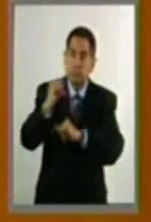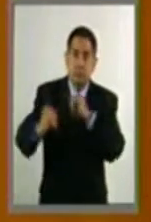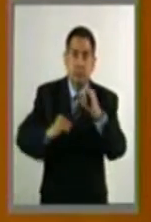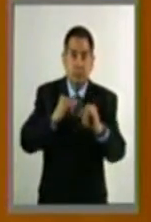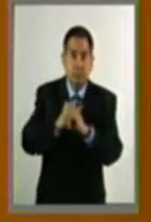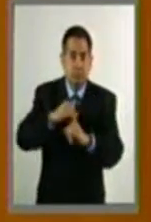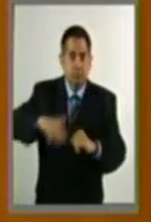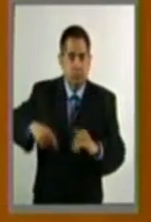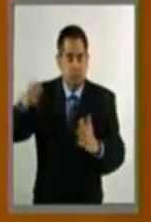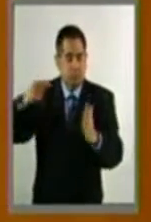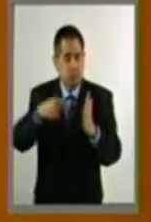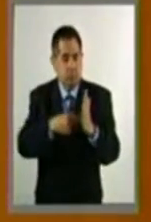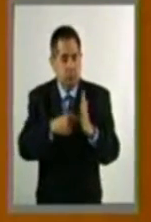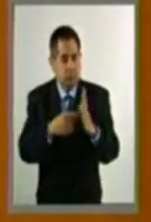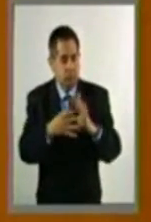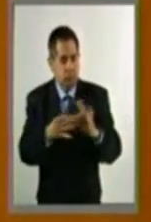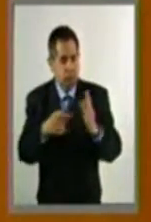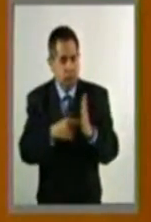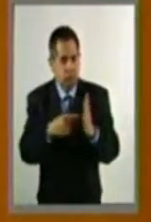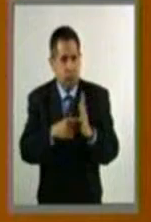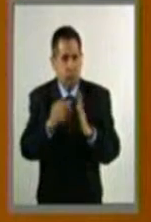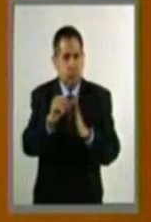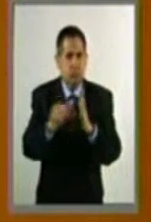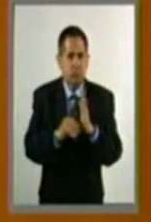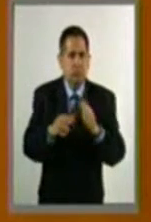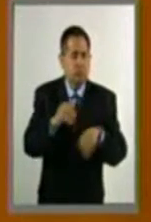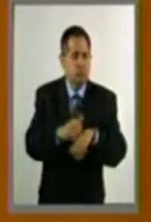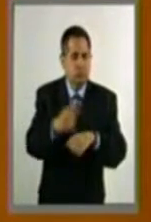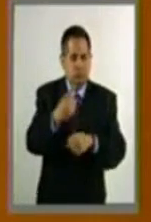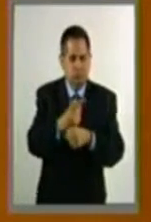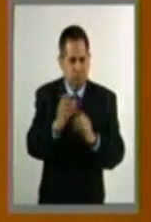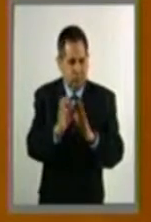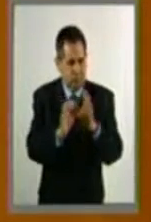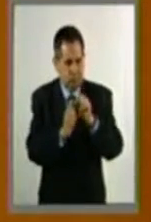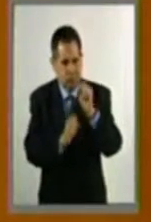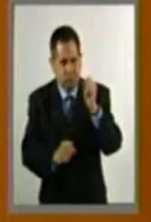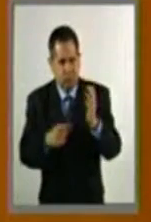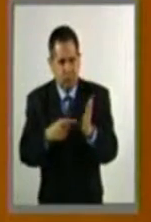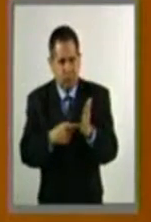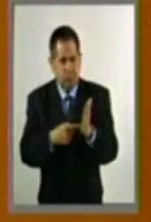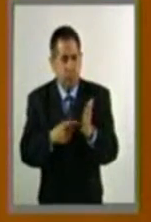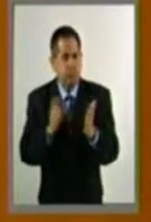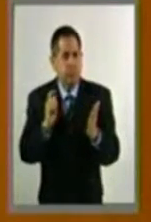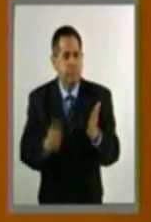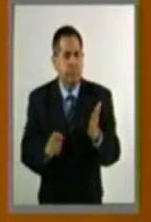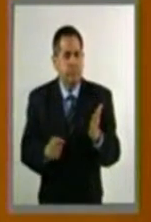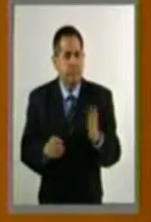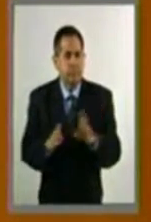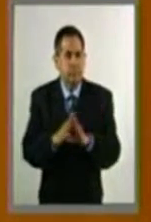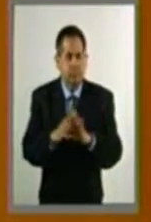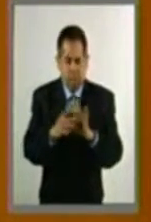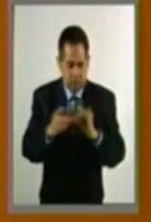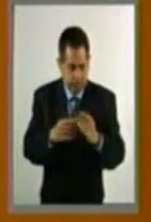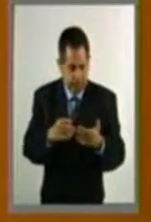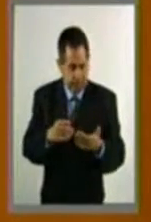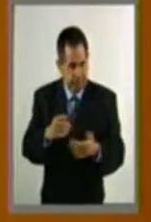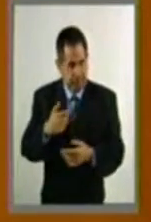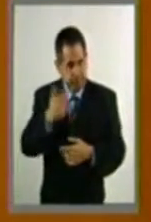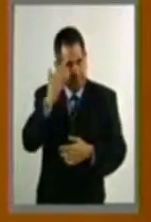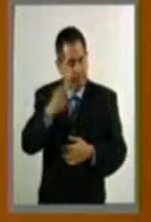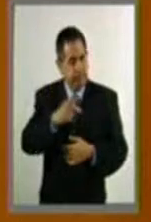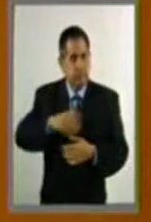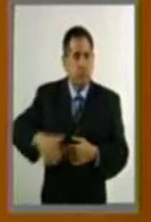citado y del texto del artículo 1 constitucional, que sustentan el deber jurídico de que